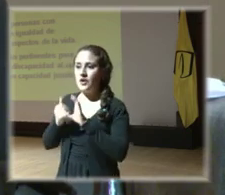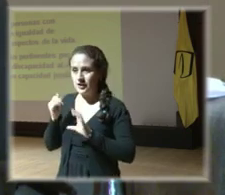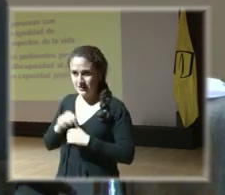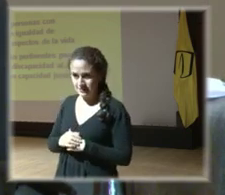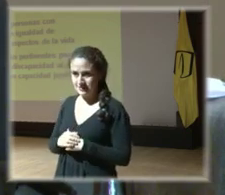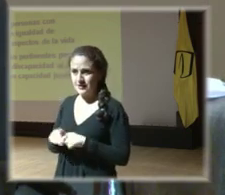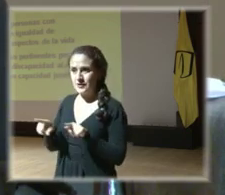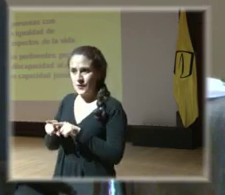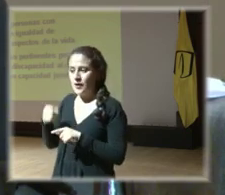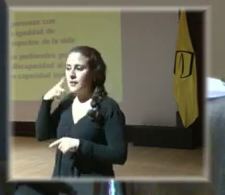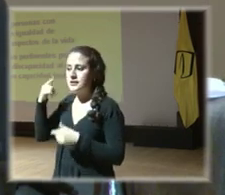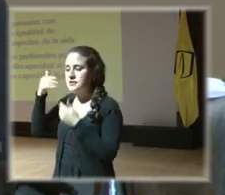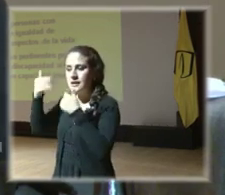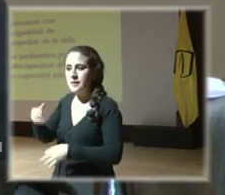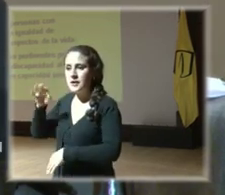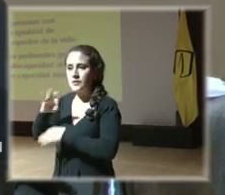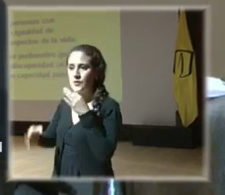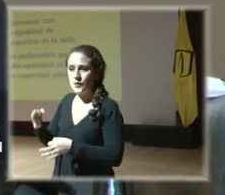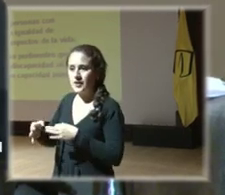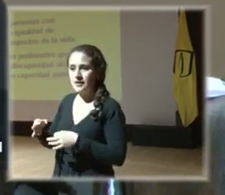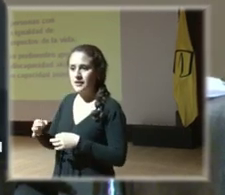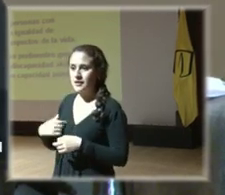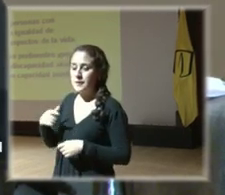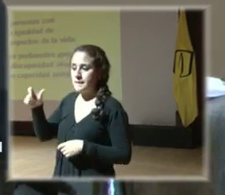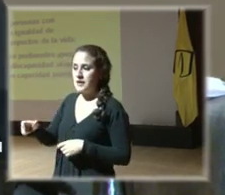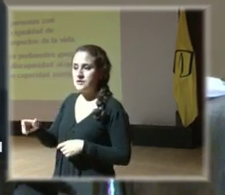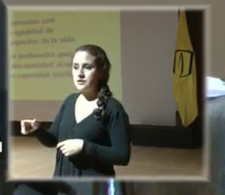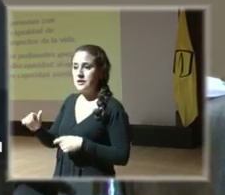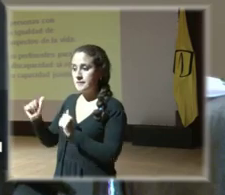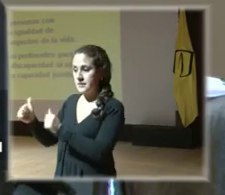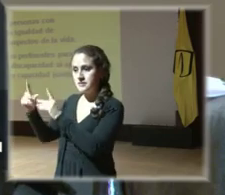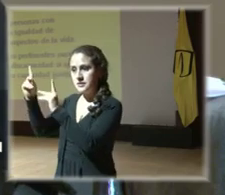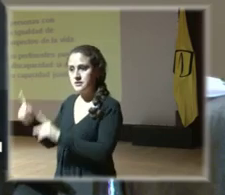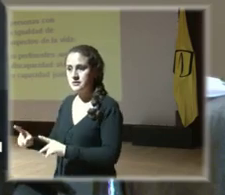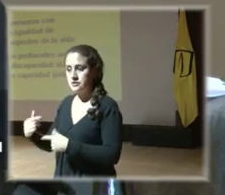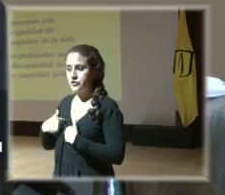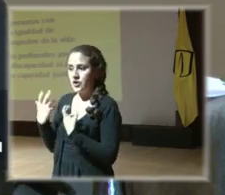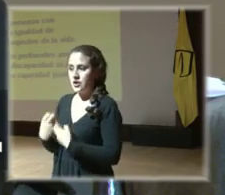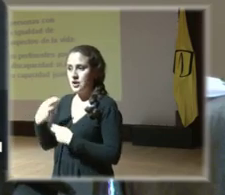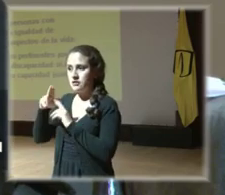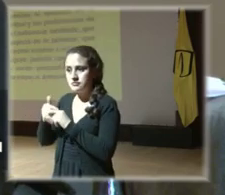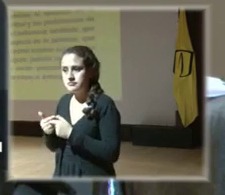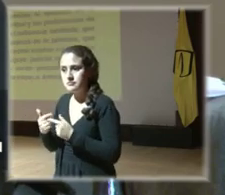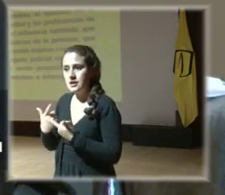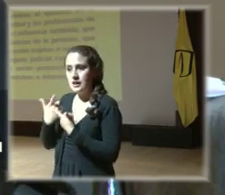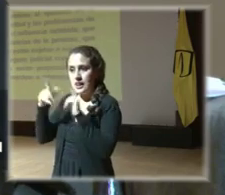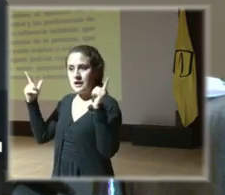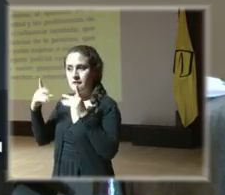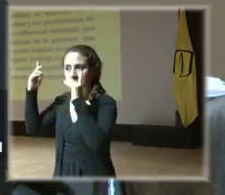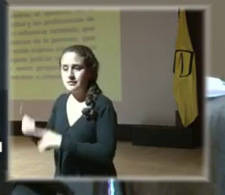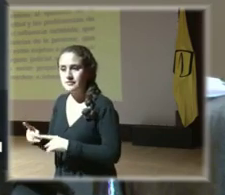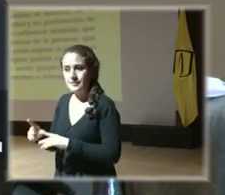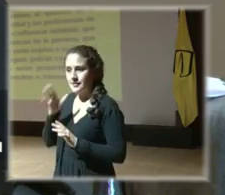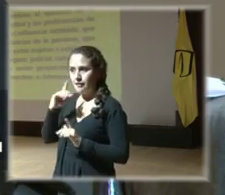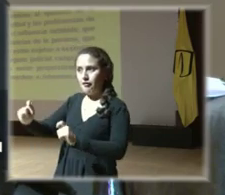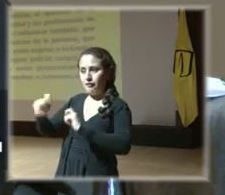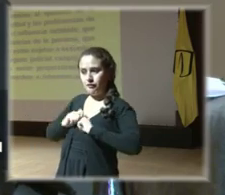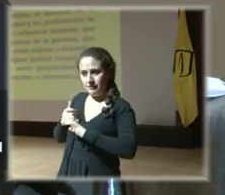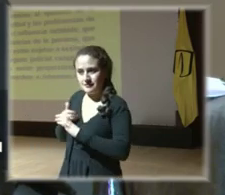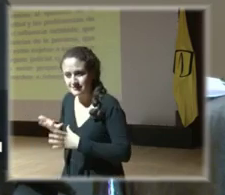la capacidad jurídica, porque en realidad lo que está diciendo es que una persona con discapacidad no tiene la posibilidad de determinarse sexualmente de manera libre. Pero además de